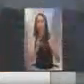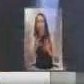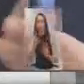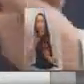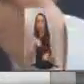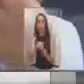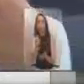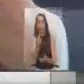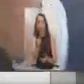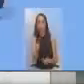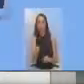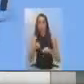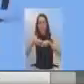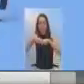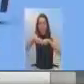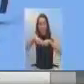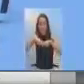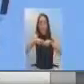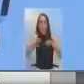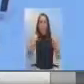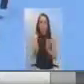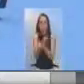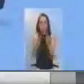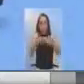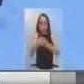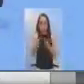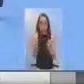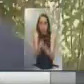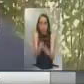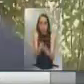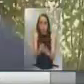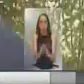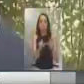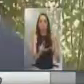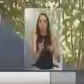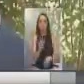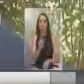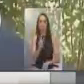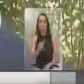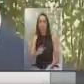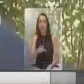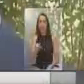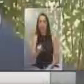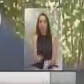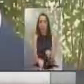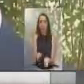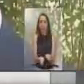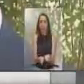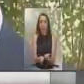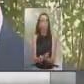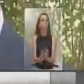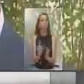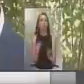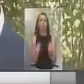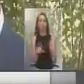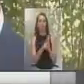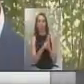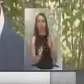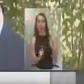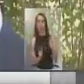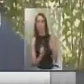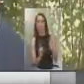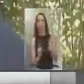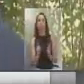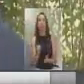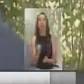$889,000. Y es un dron pequeño, plegable y que solo pesa 743 gramos. Ya no necesita la normativa, porque es un dron que